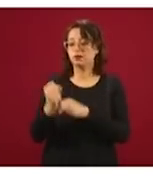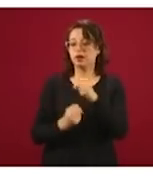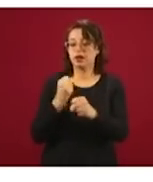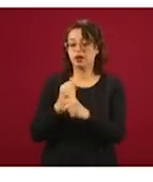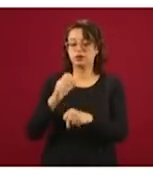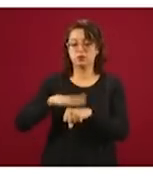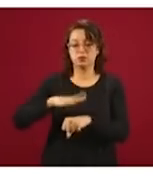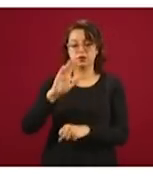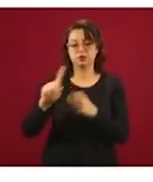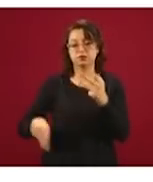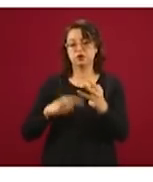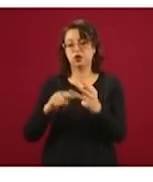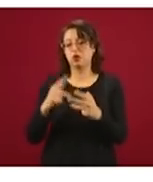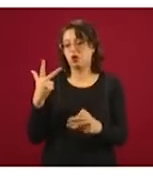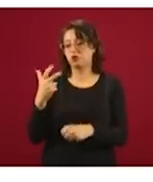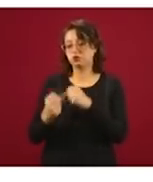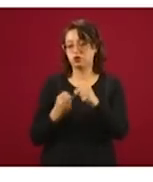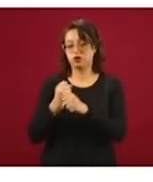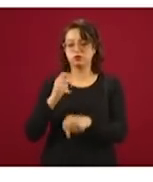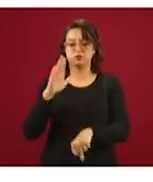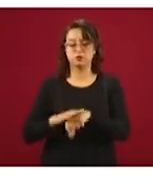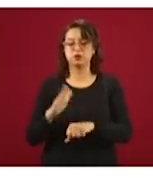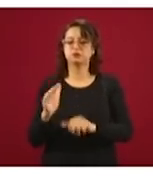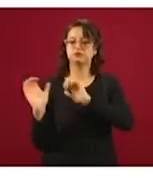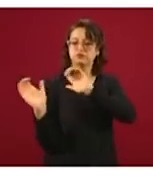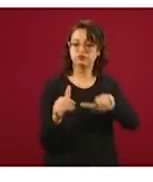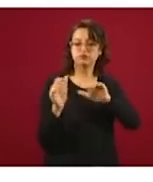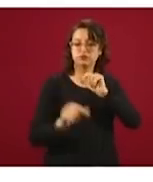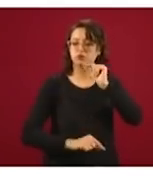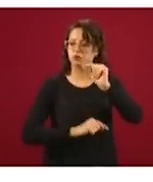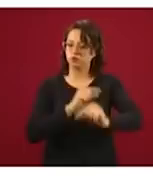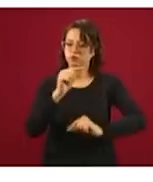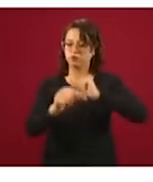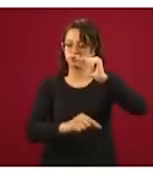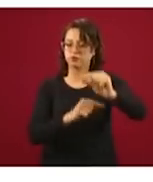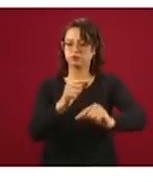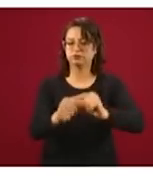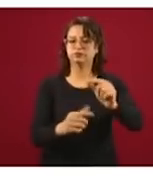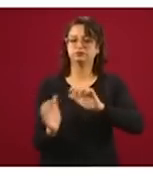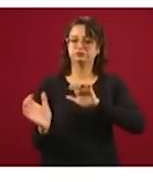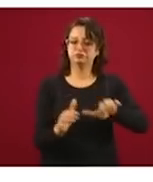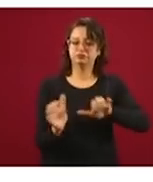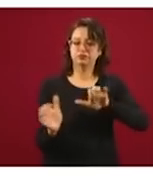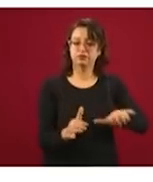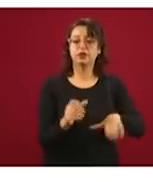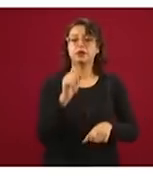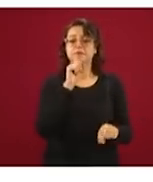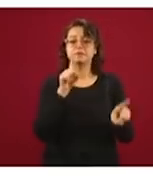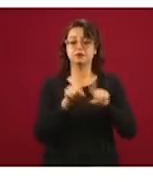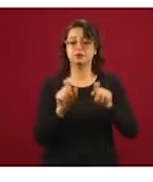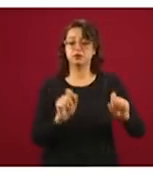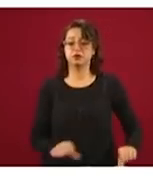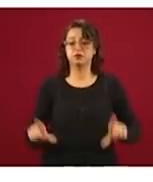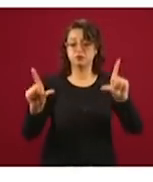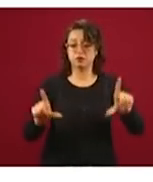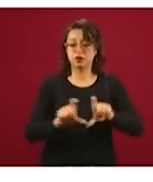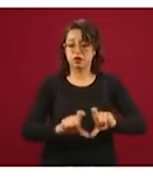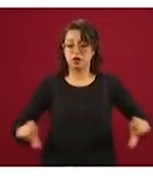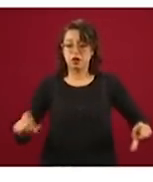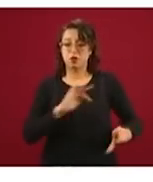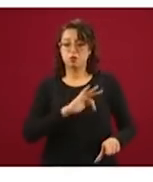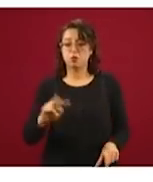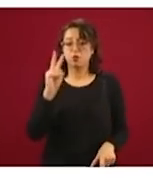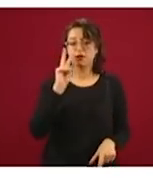los que tienen 8 años, y así sucesivamente. Y destaco, como pueden ver en la parte baja de la diapositiva, que